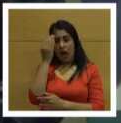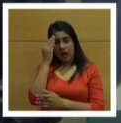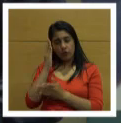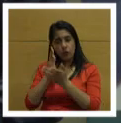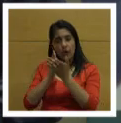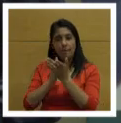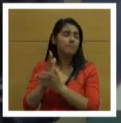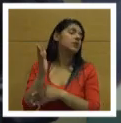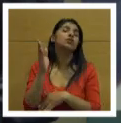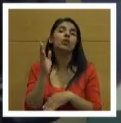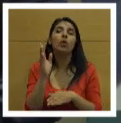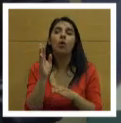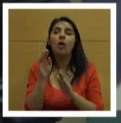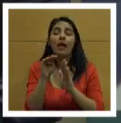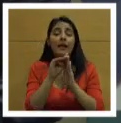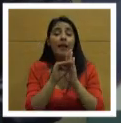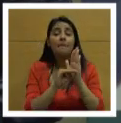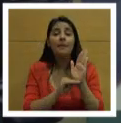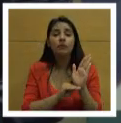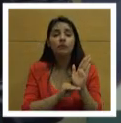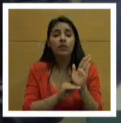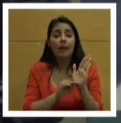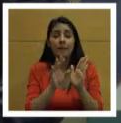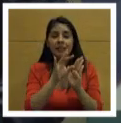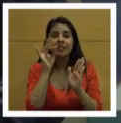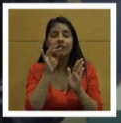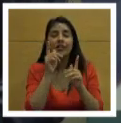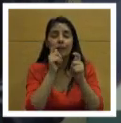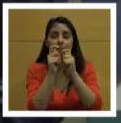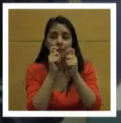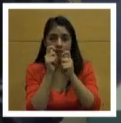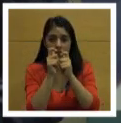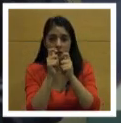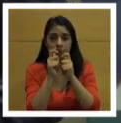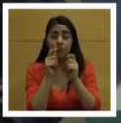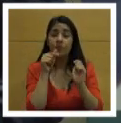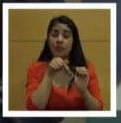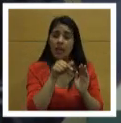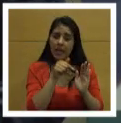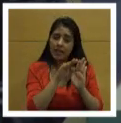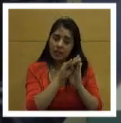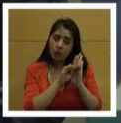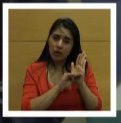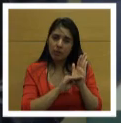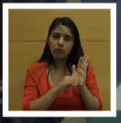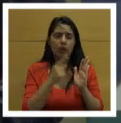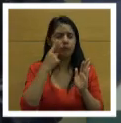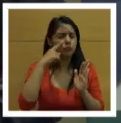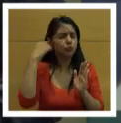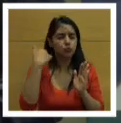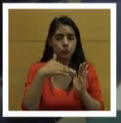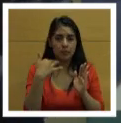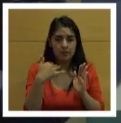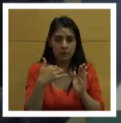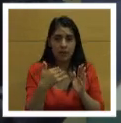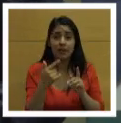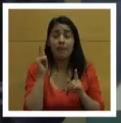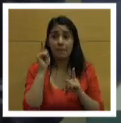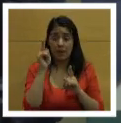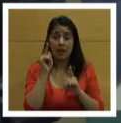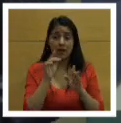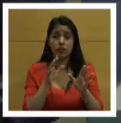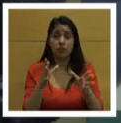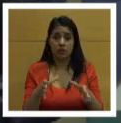lo que es la pauta unificada de riesgo, ¿cierto?, por la policía, y esa es una pauta que es tremendamente importante para estos